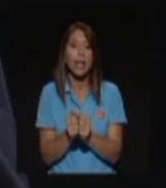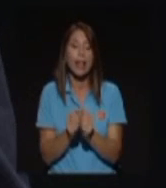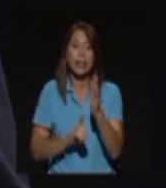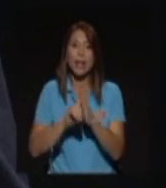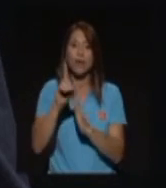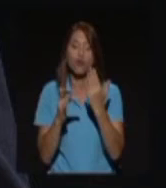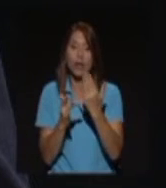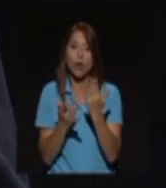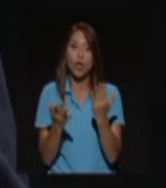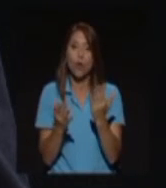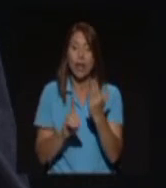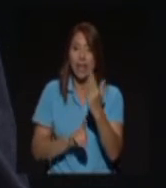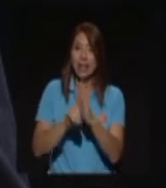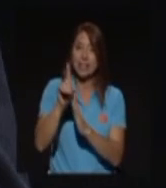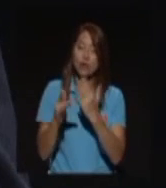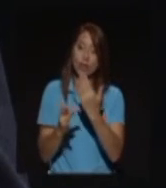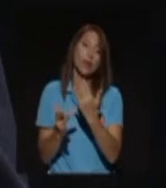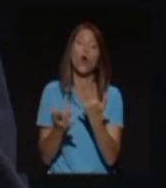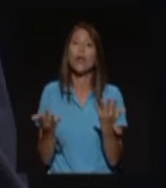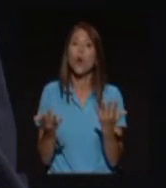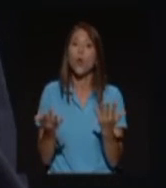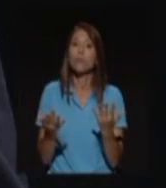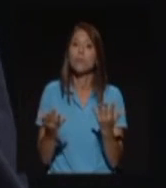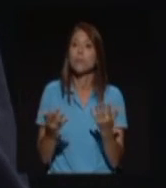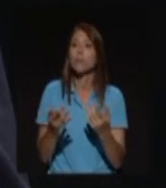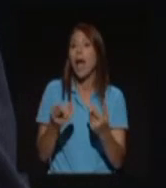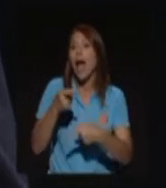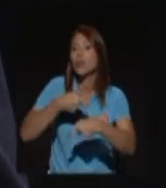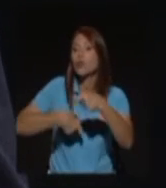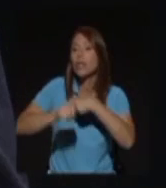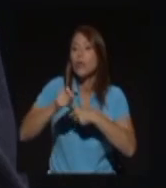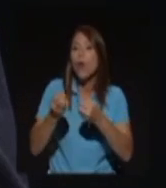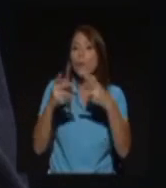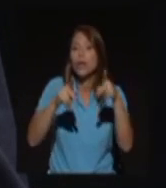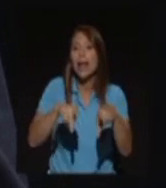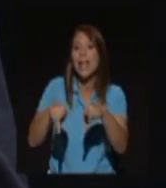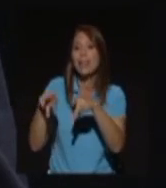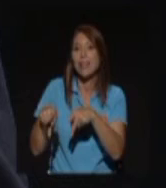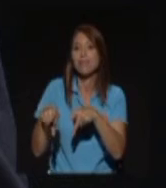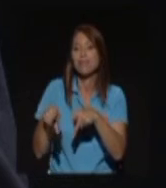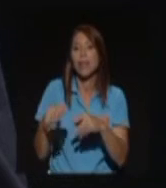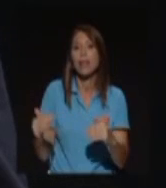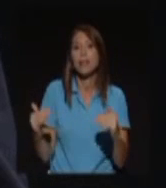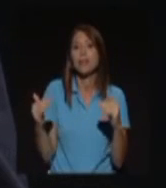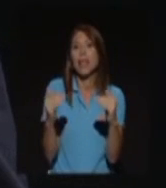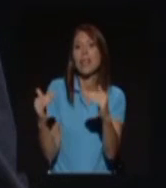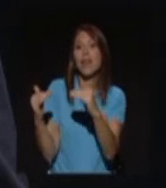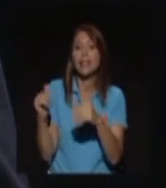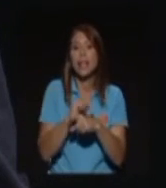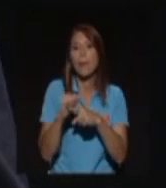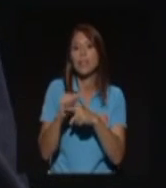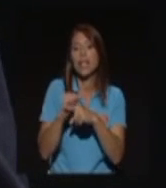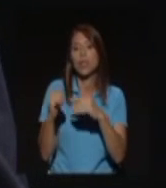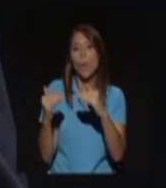desarrollo tecnológico. El desarrollo tecnológico ha sustituido mucha gente de niveles de capacitación